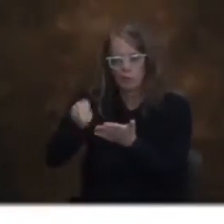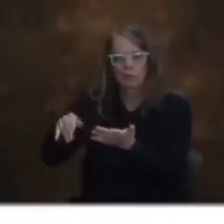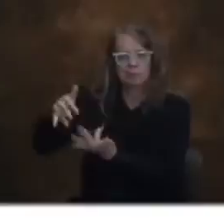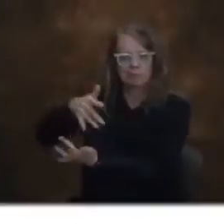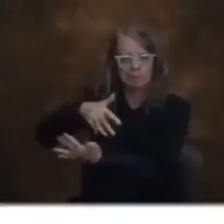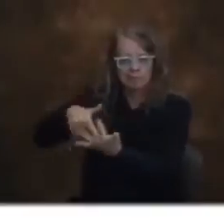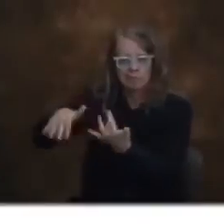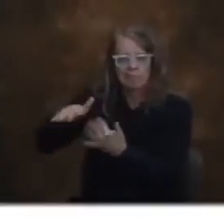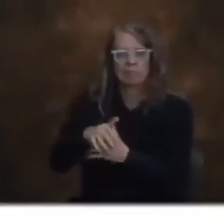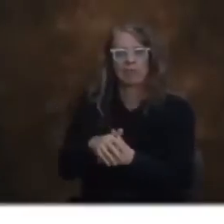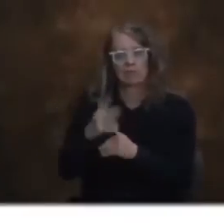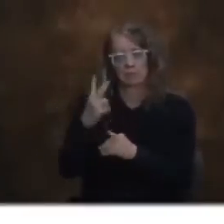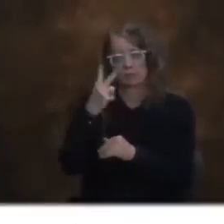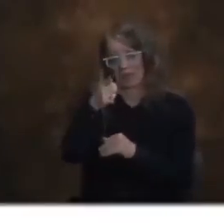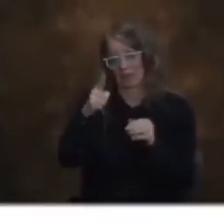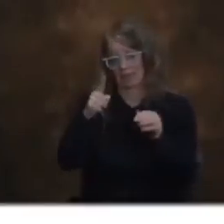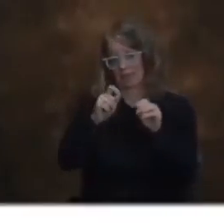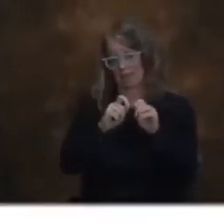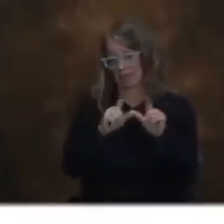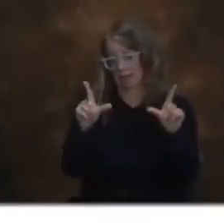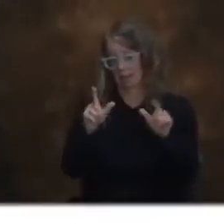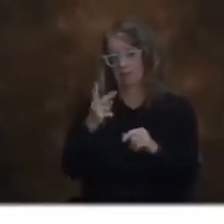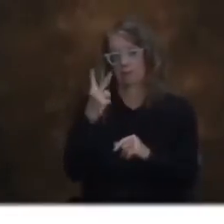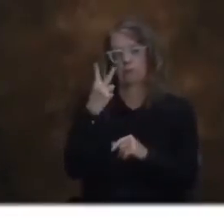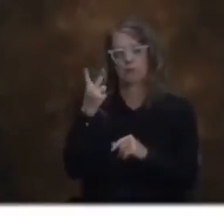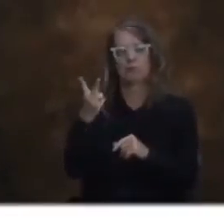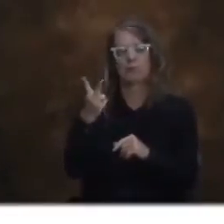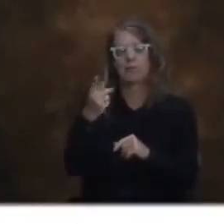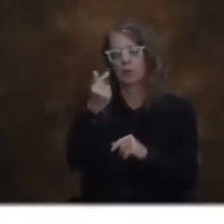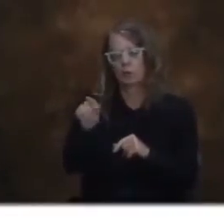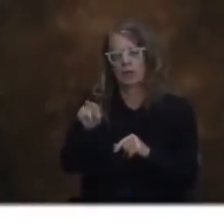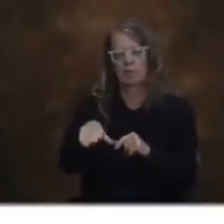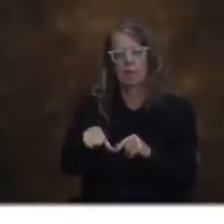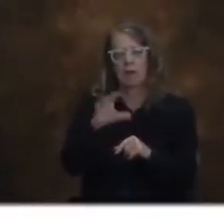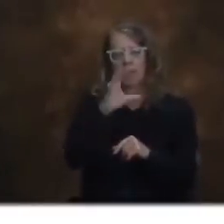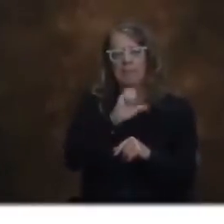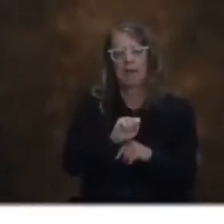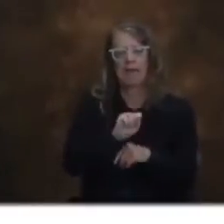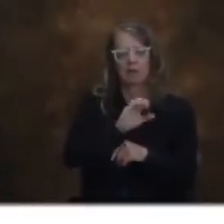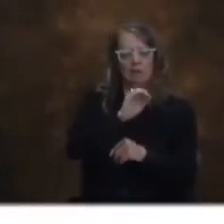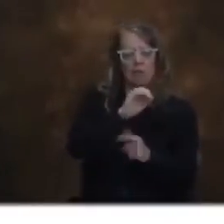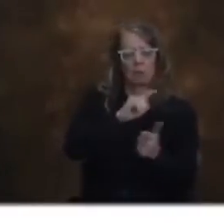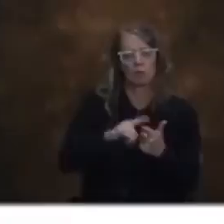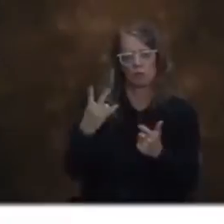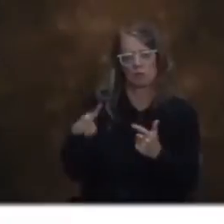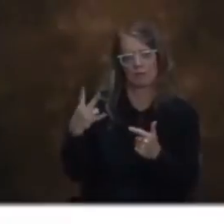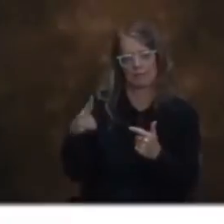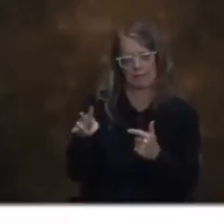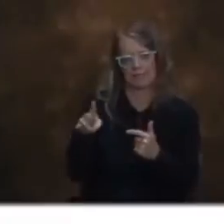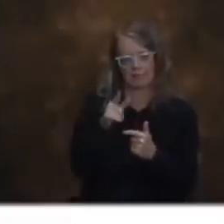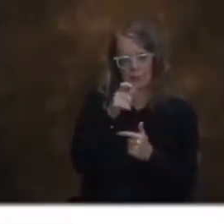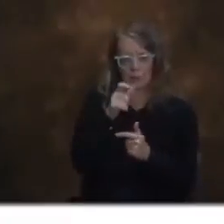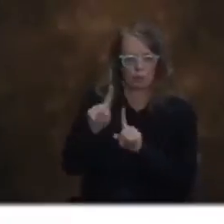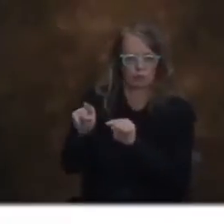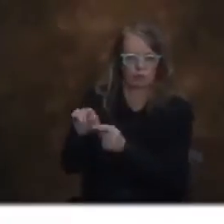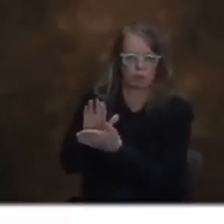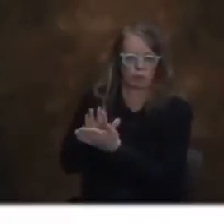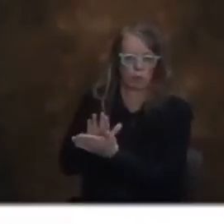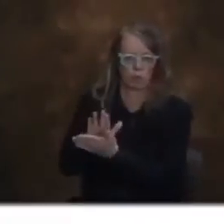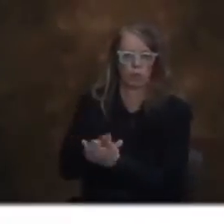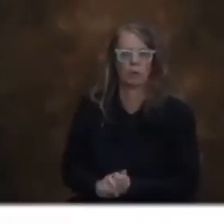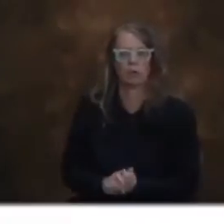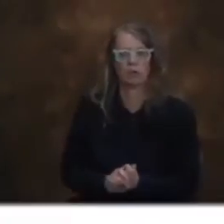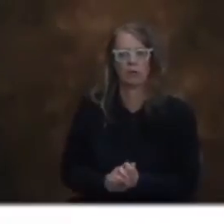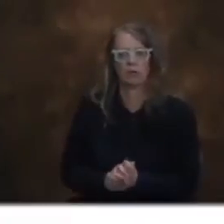diapositiva pueden ver que las edades del 0 17 es el verde que vemos en la parte inferior